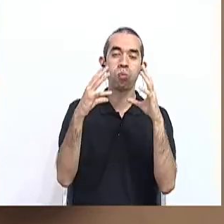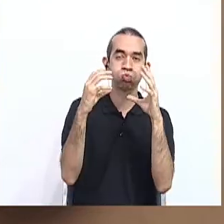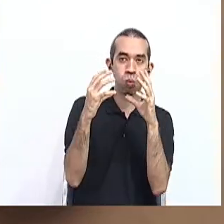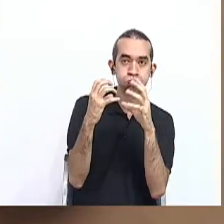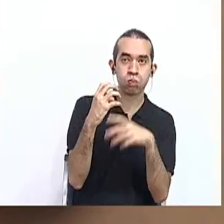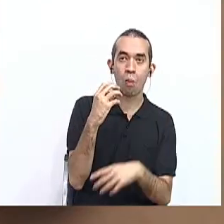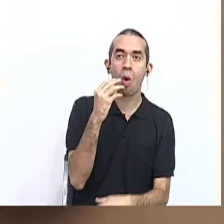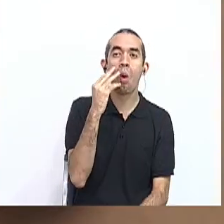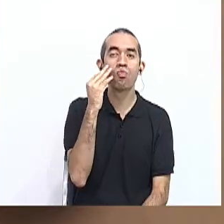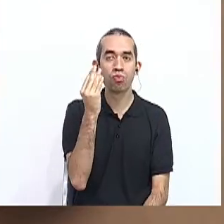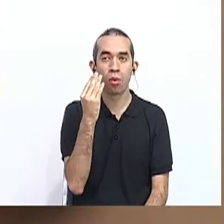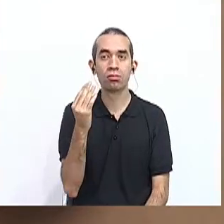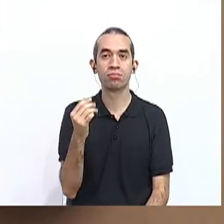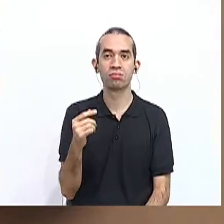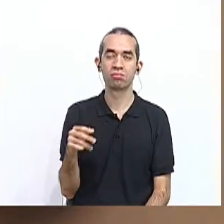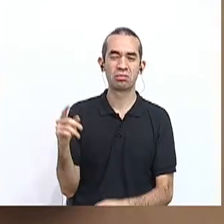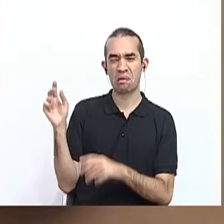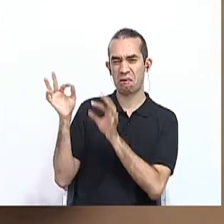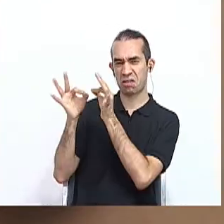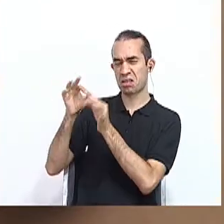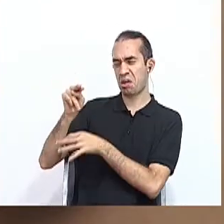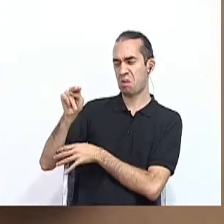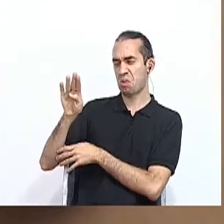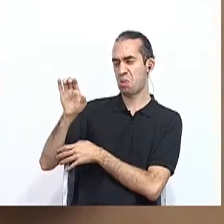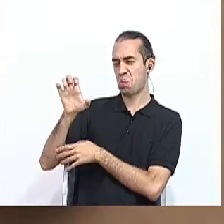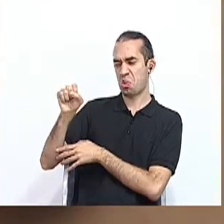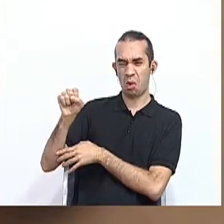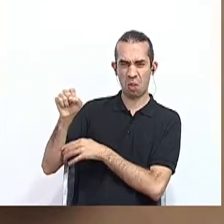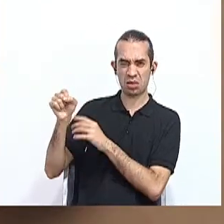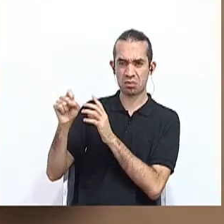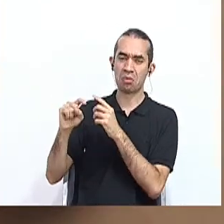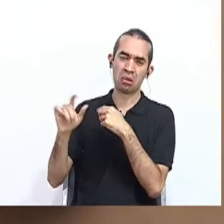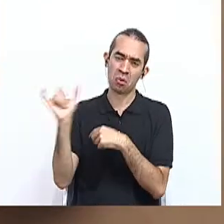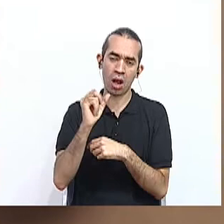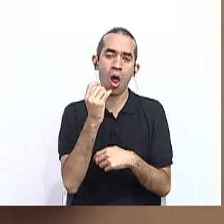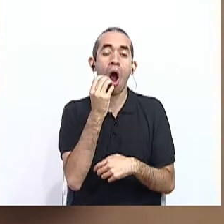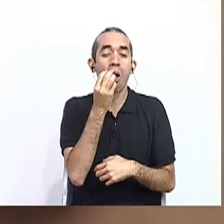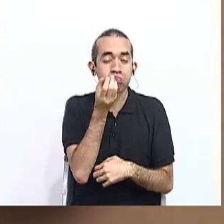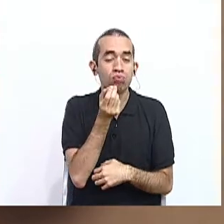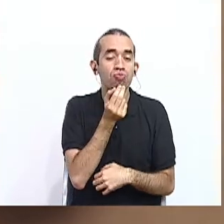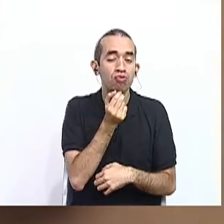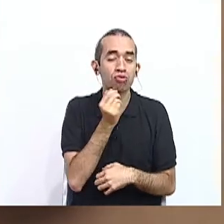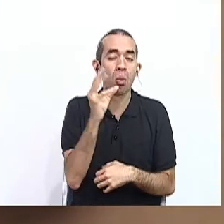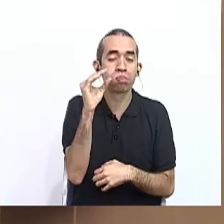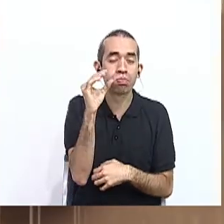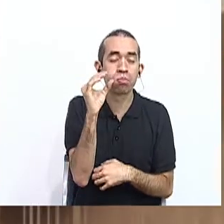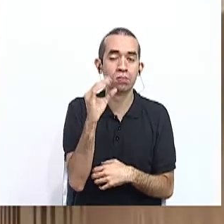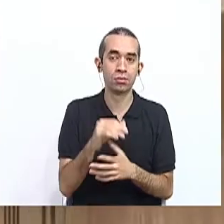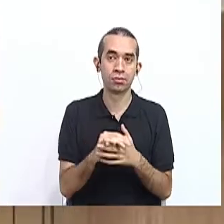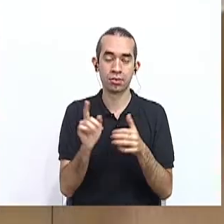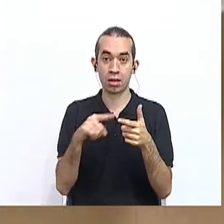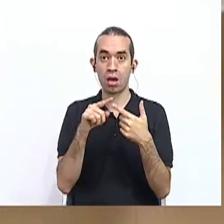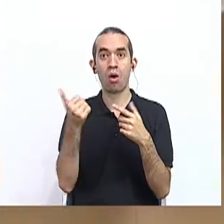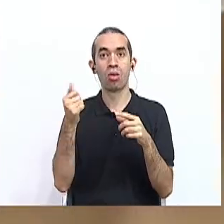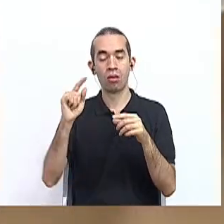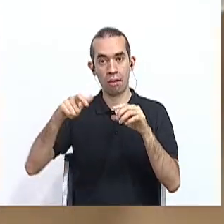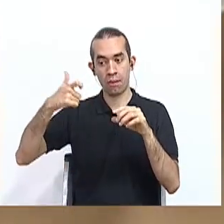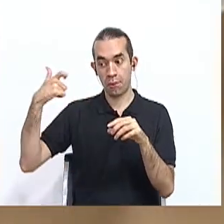malvaviscos, ahí les llaman nubes o esponjitas, una jeringa y algo para tapar el orificio de salida de la